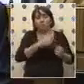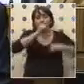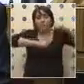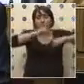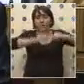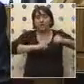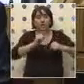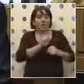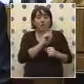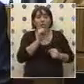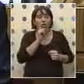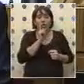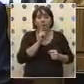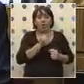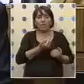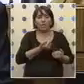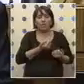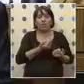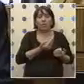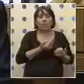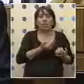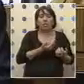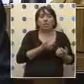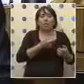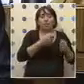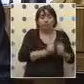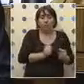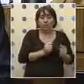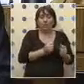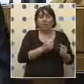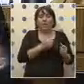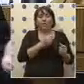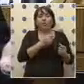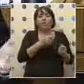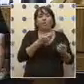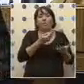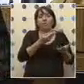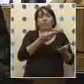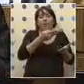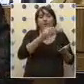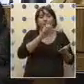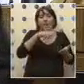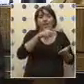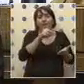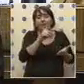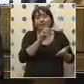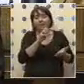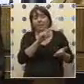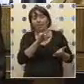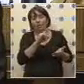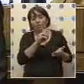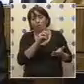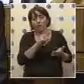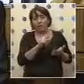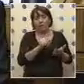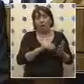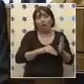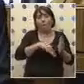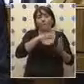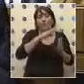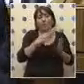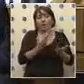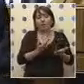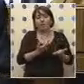acceso a endeudamiento, no tendrán más opción que ajustar su nivel de operación y para el resto, nuevamente aumentará el costo de